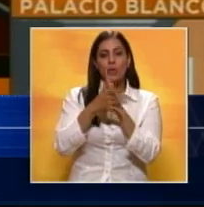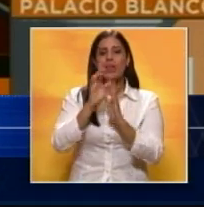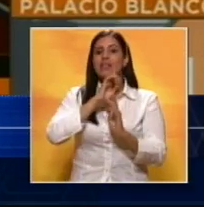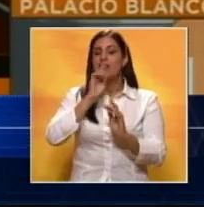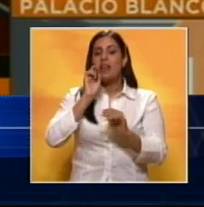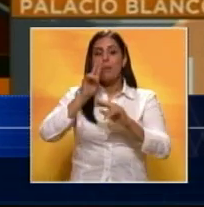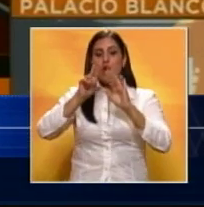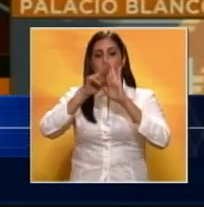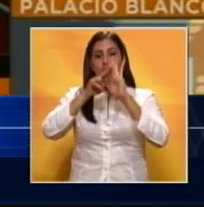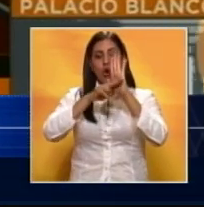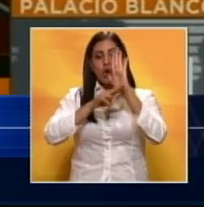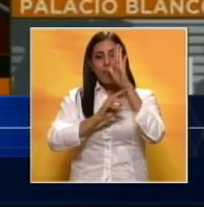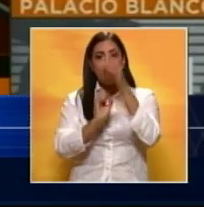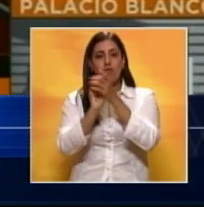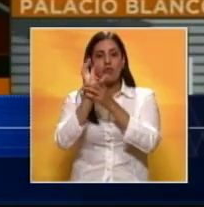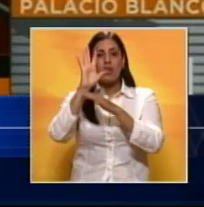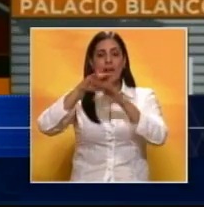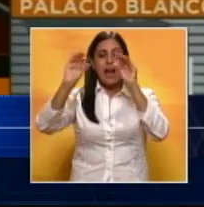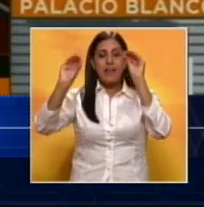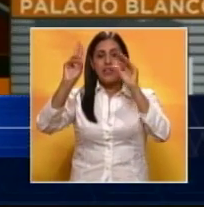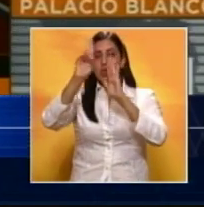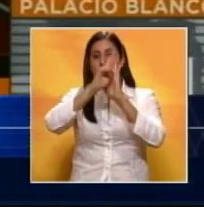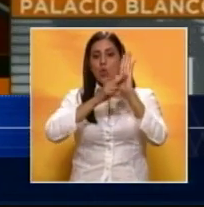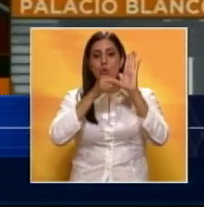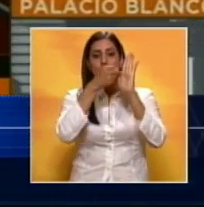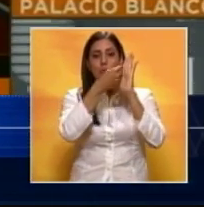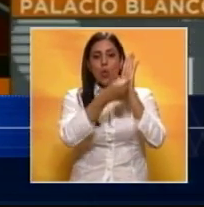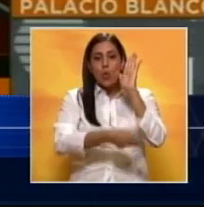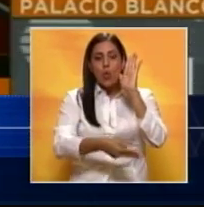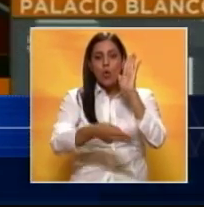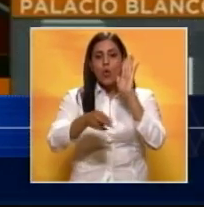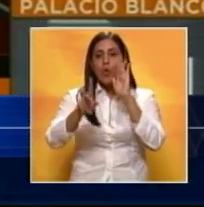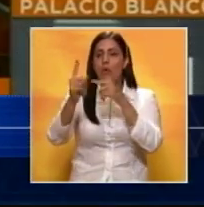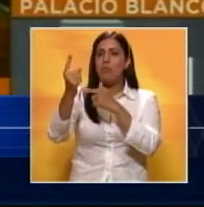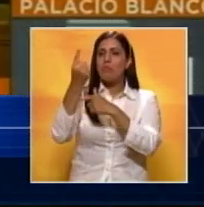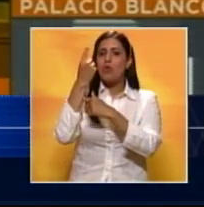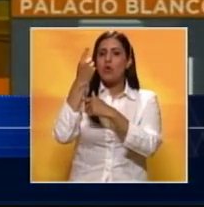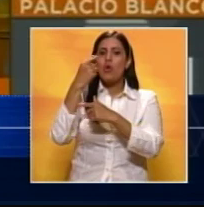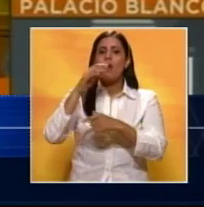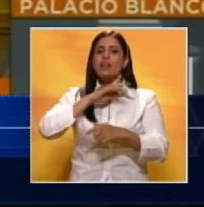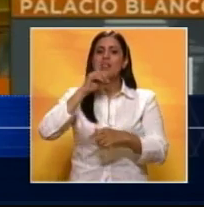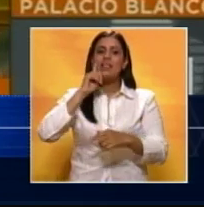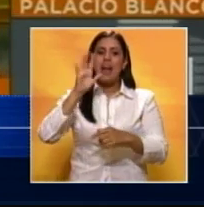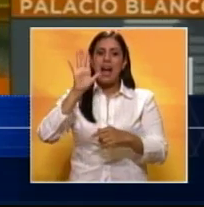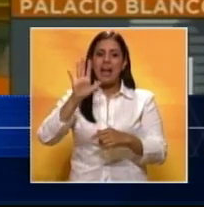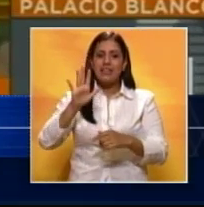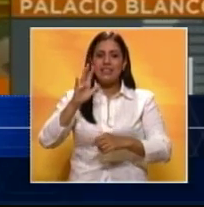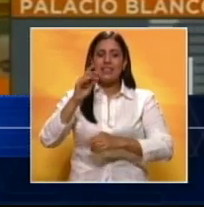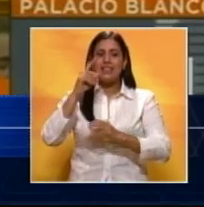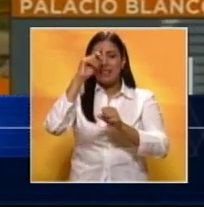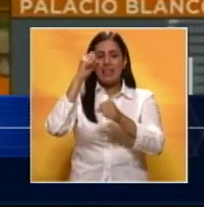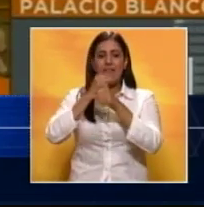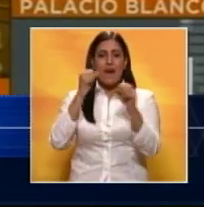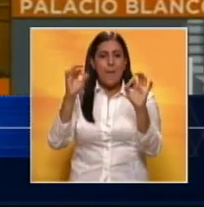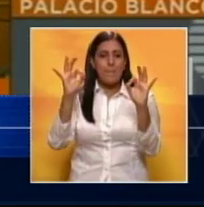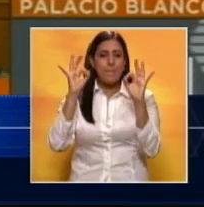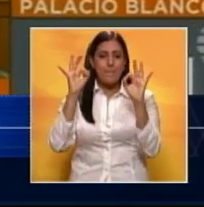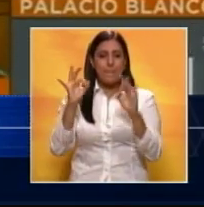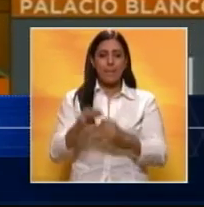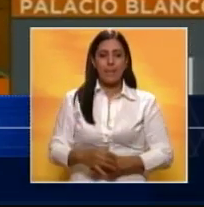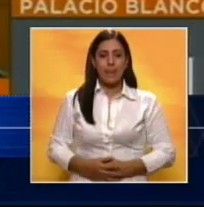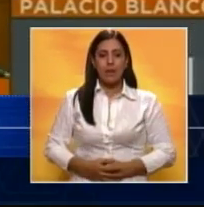los argumentos en que se fundamenta la solicitud de nulidad del acto impugnado, consistente en el acta de sesión